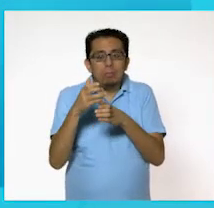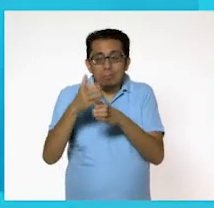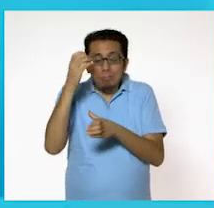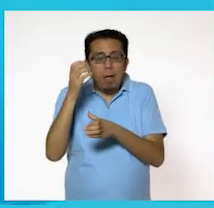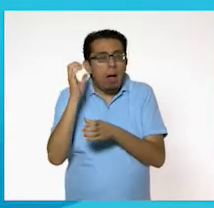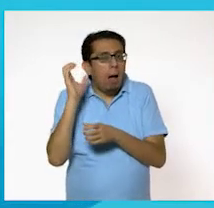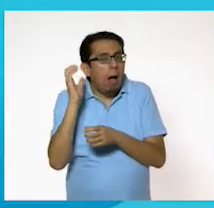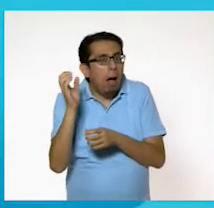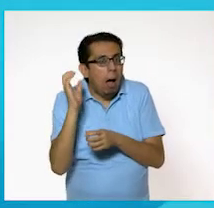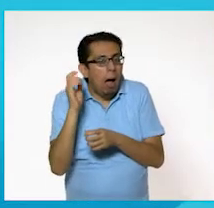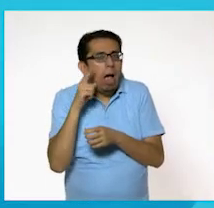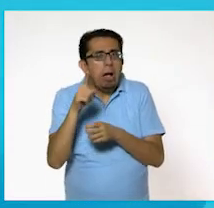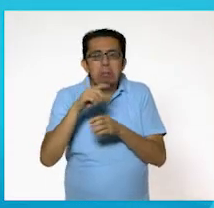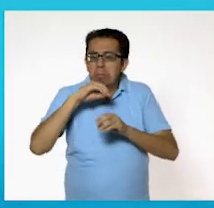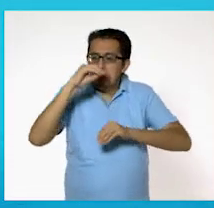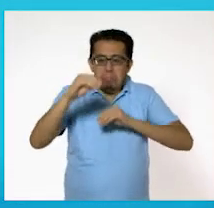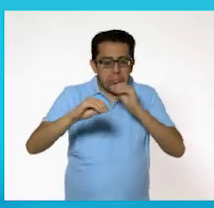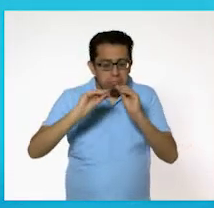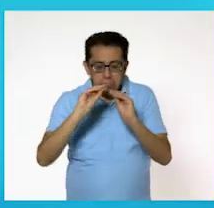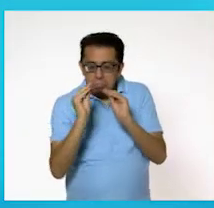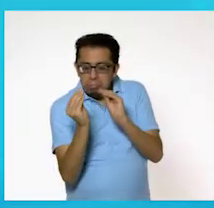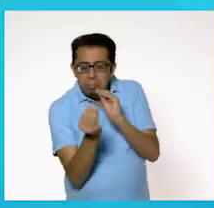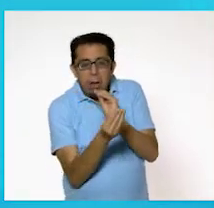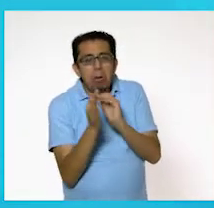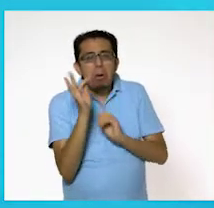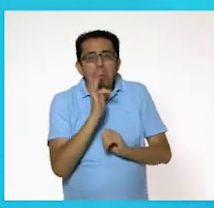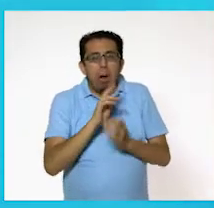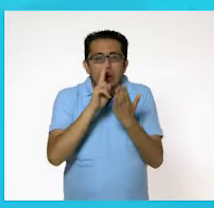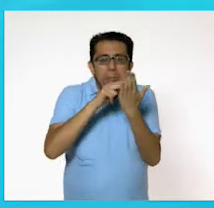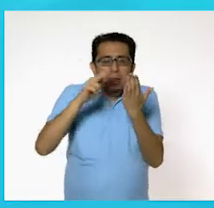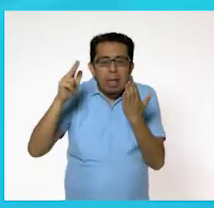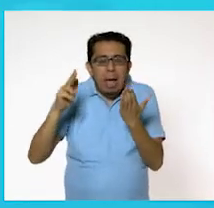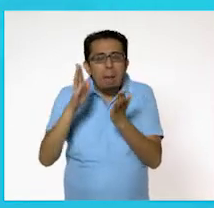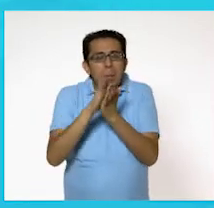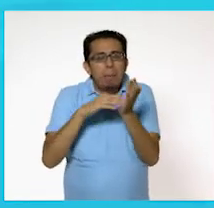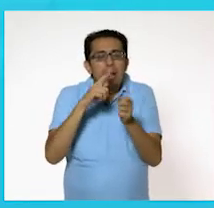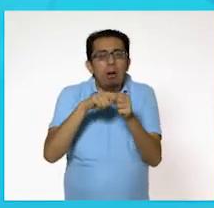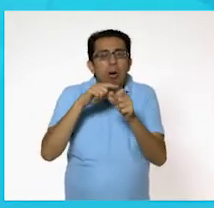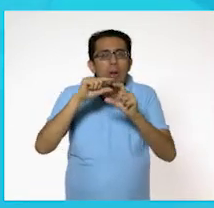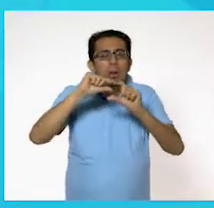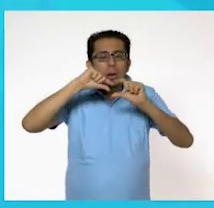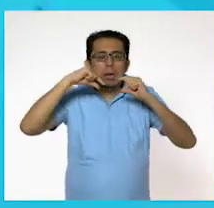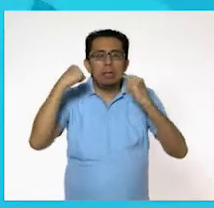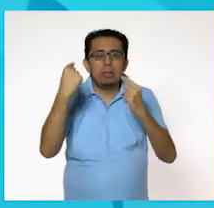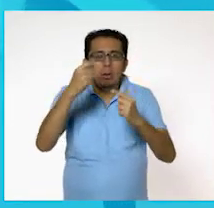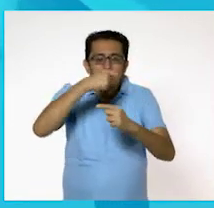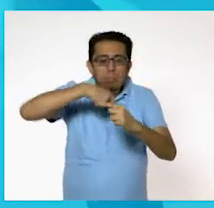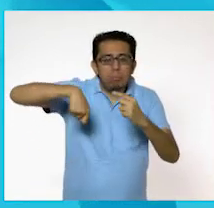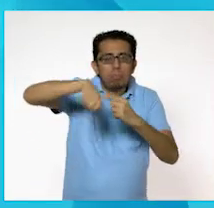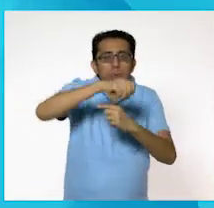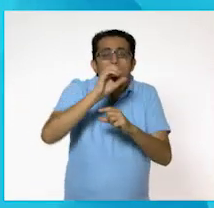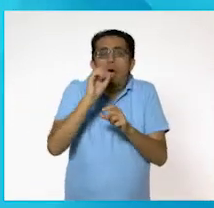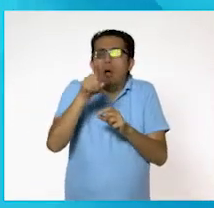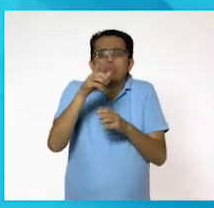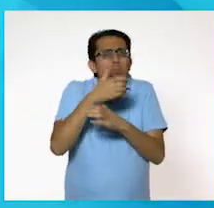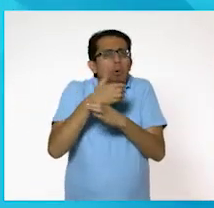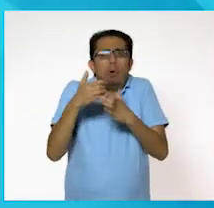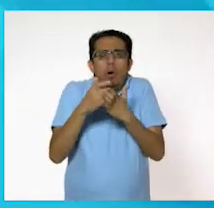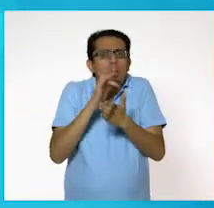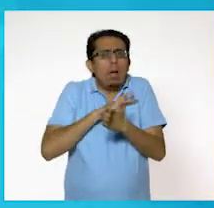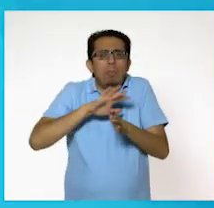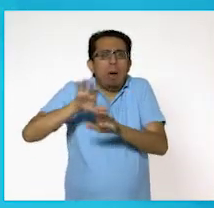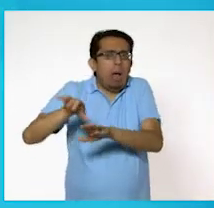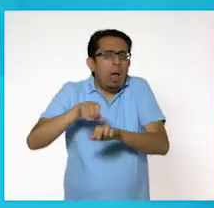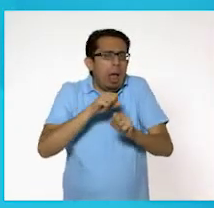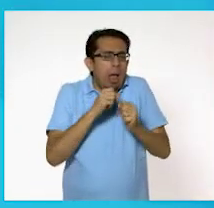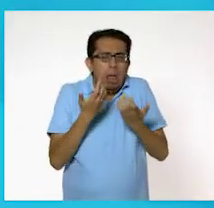quieras. Puedes usar pinturas, papeles de colores, listones o lo que tengas a la mano,